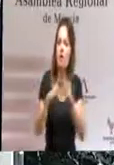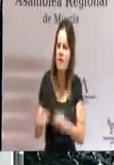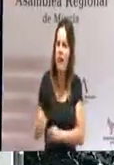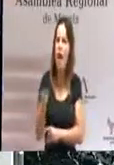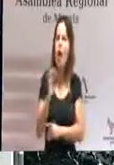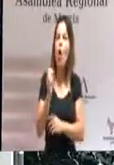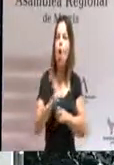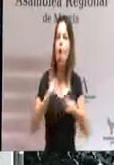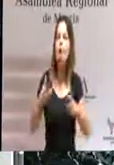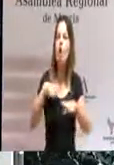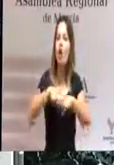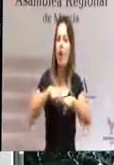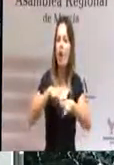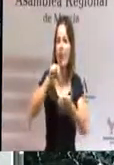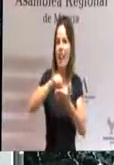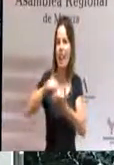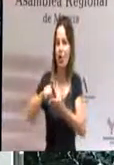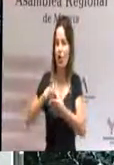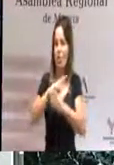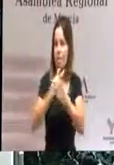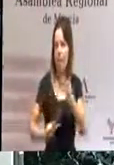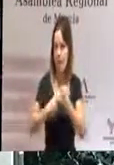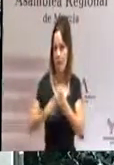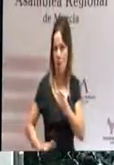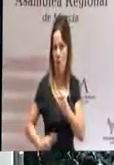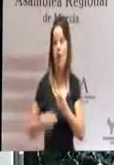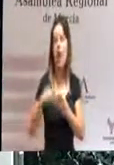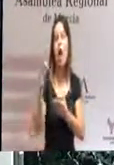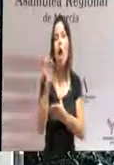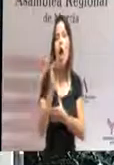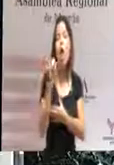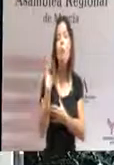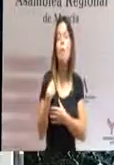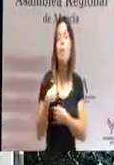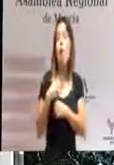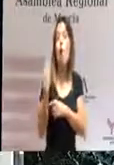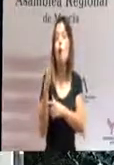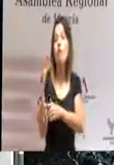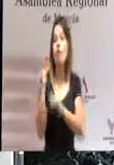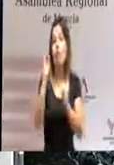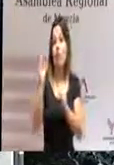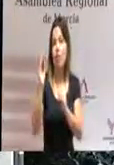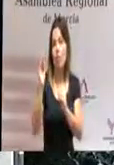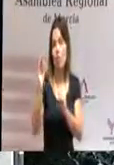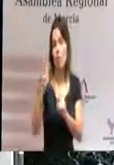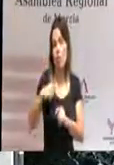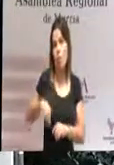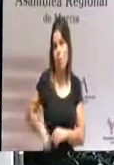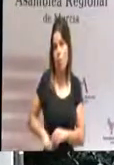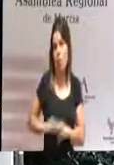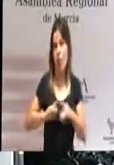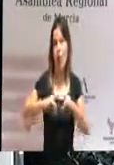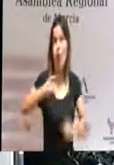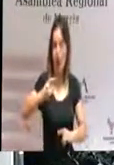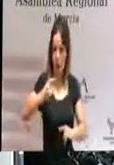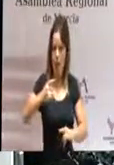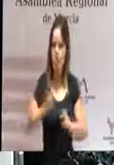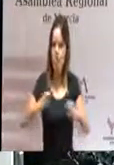aumento de nuestra red de centros bilingües o en el incremento de nuestra oferta de la formación profesional dual, una